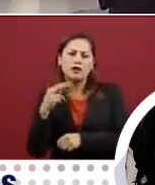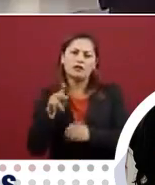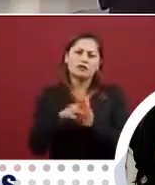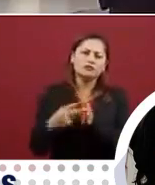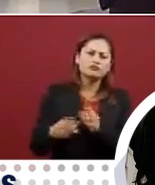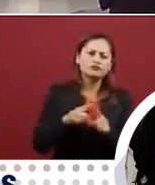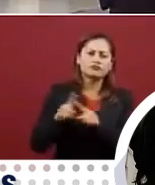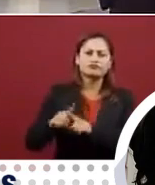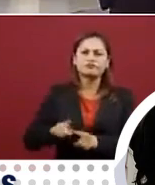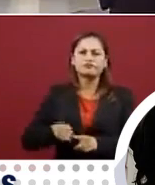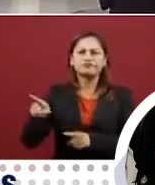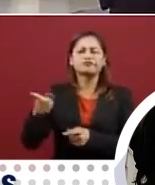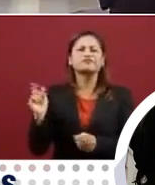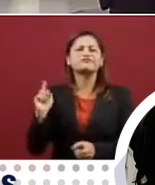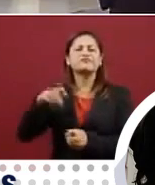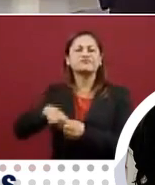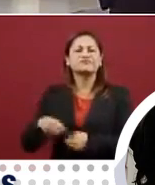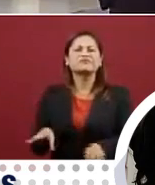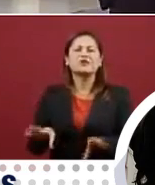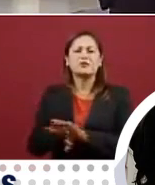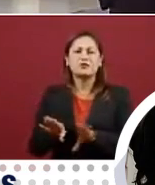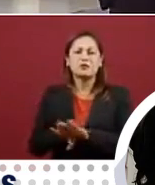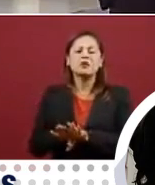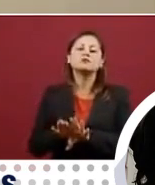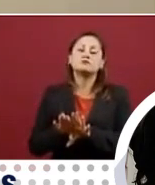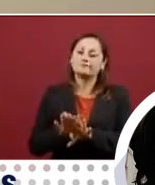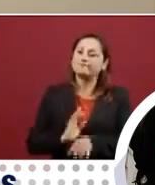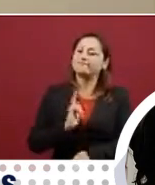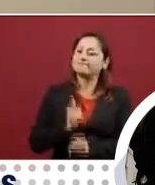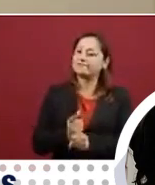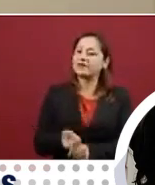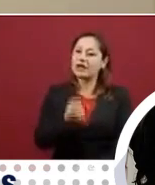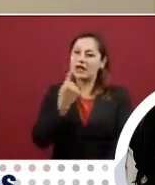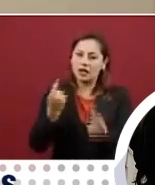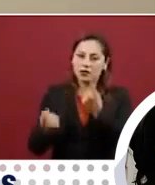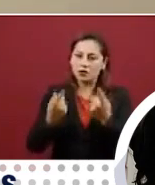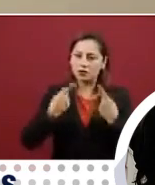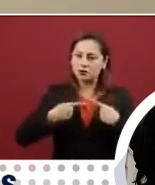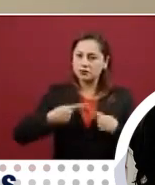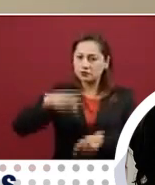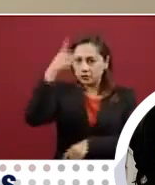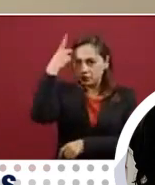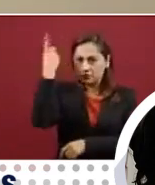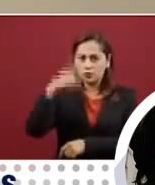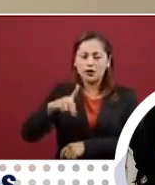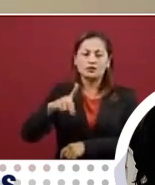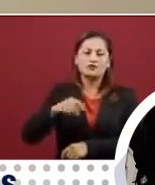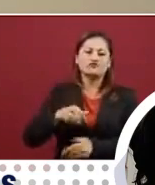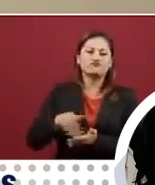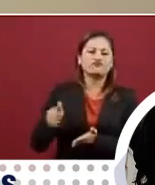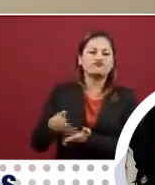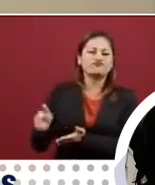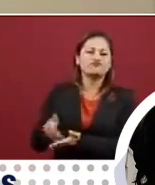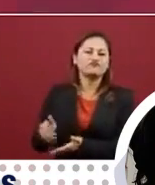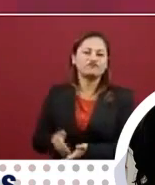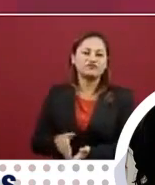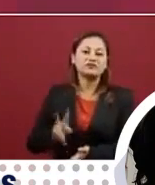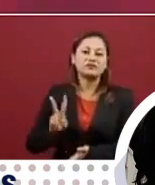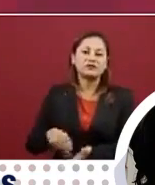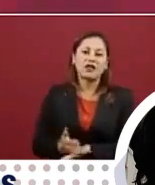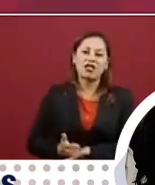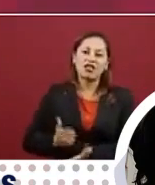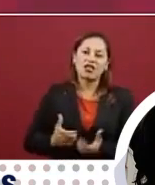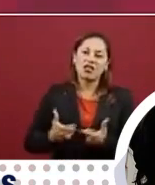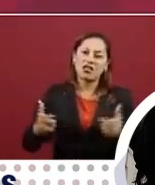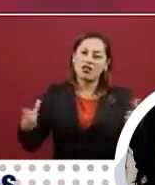debe existir un sistema de protección integral para periodistas y defensores y de derechos humanos, tomando en cuenta que